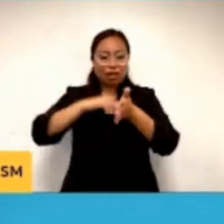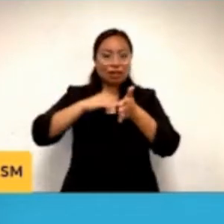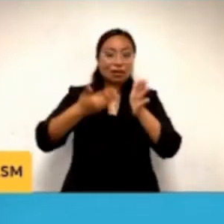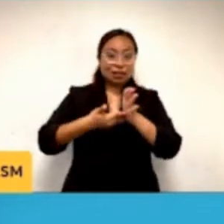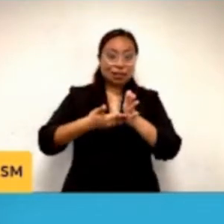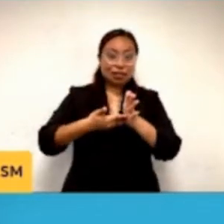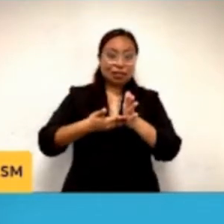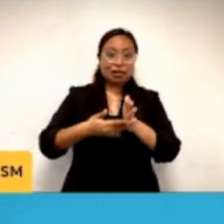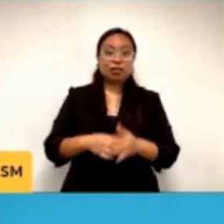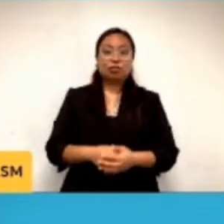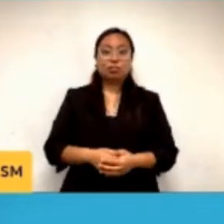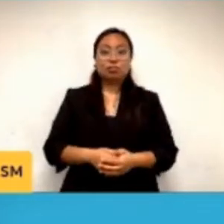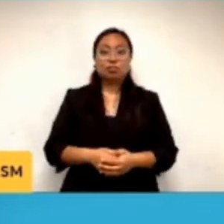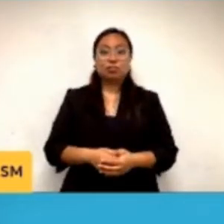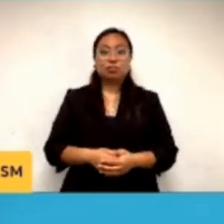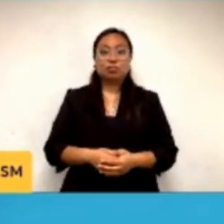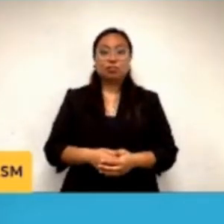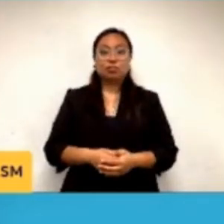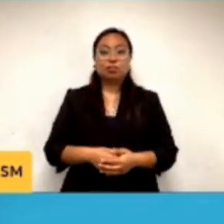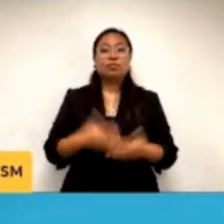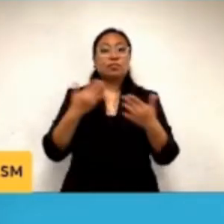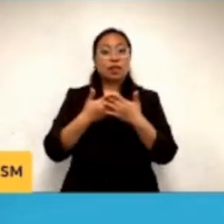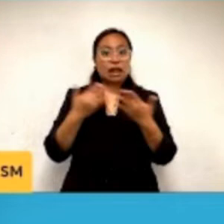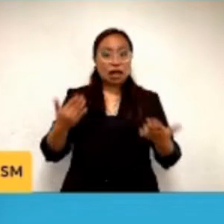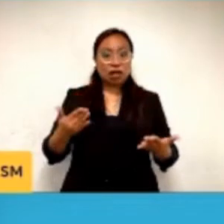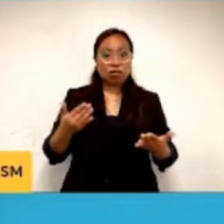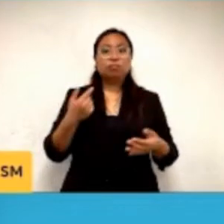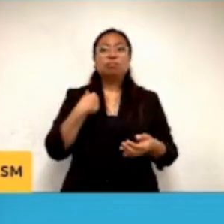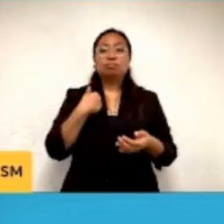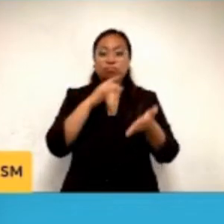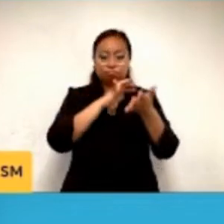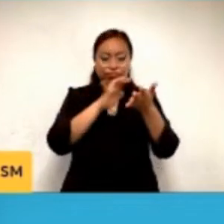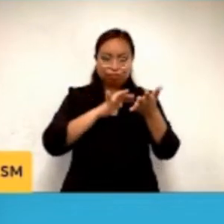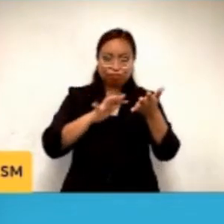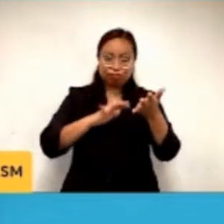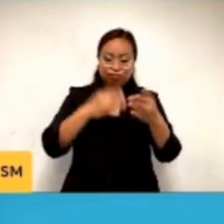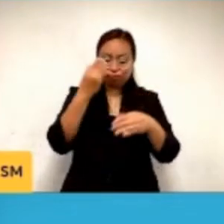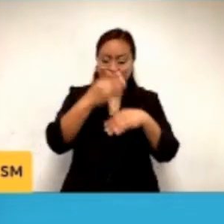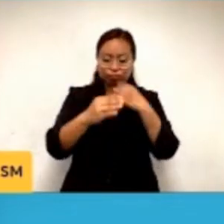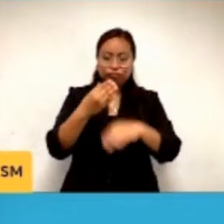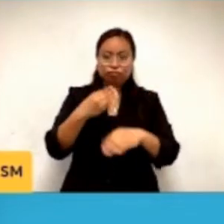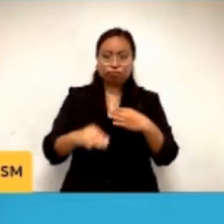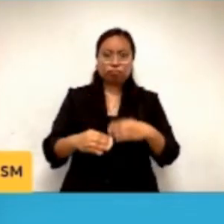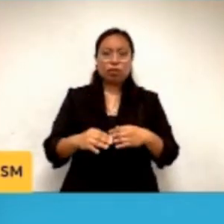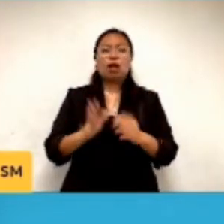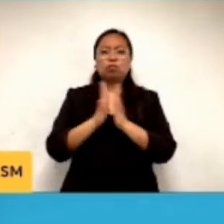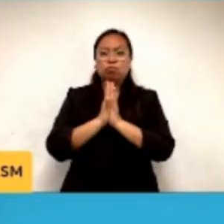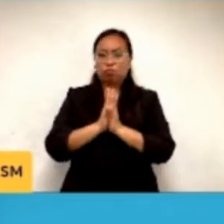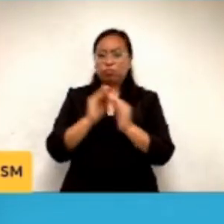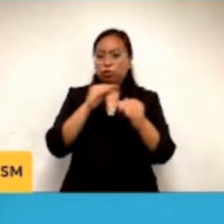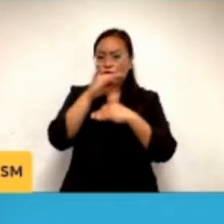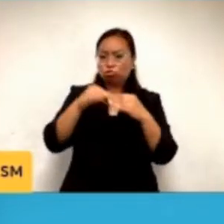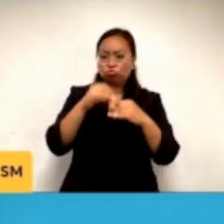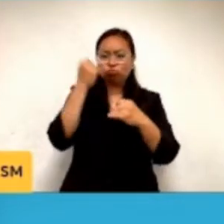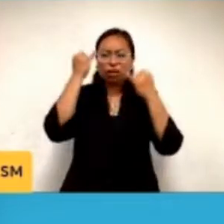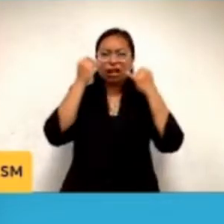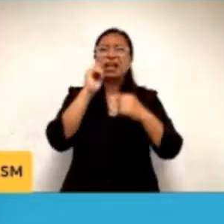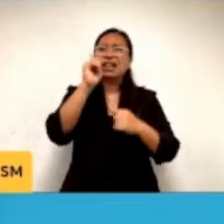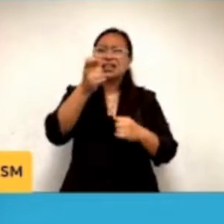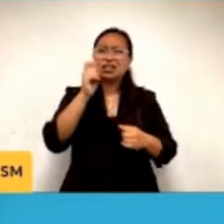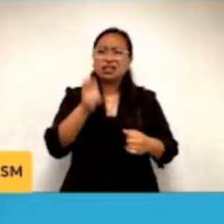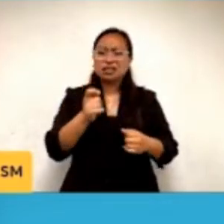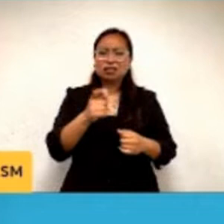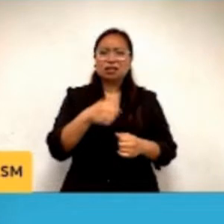Muy bien. Ahí los voy a ir leyendo mientras me van comentando. Networking operativo, como muy probablemente